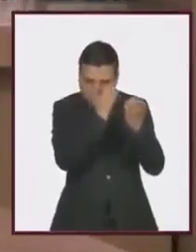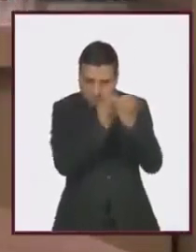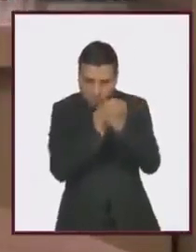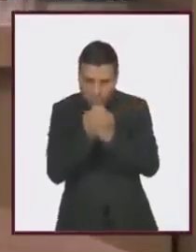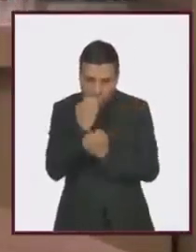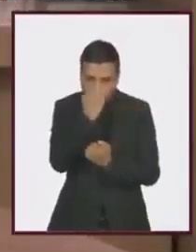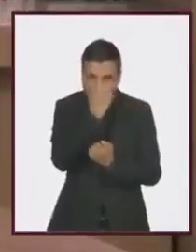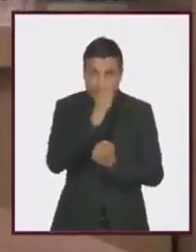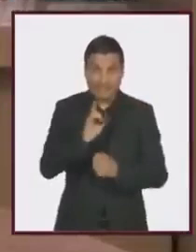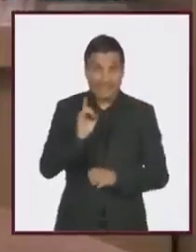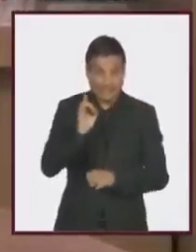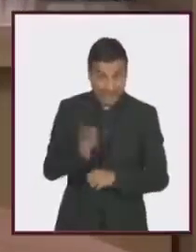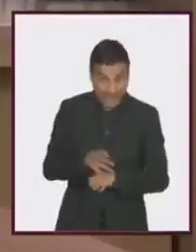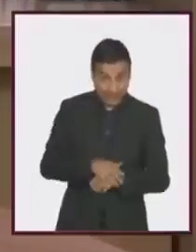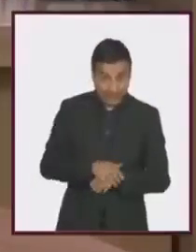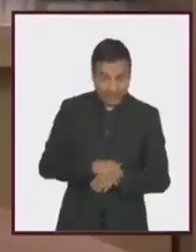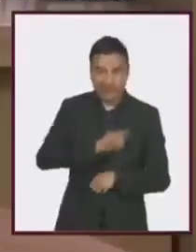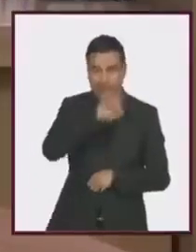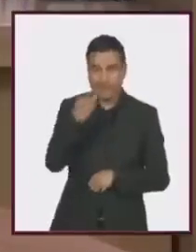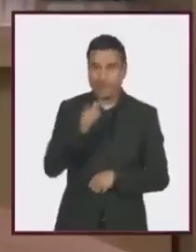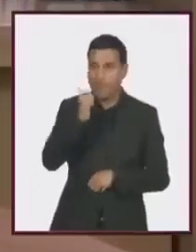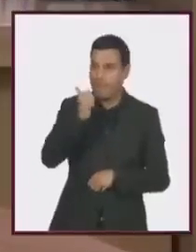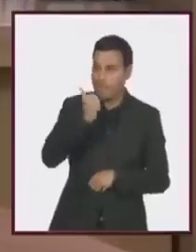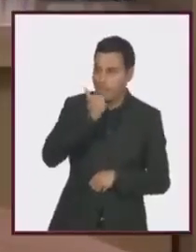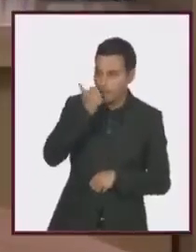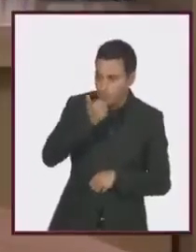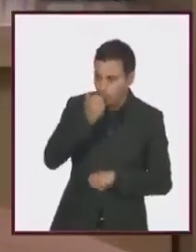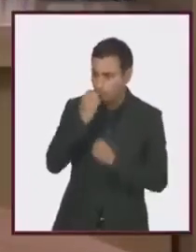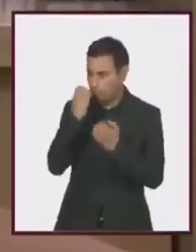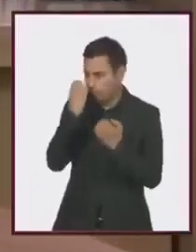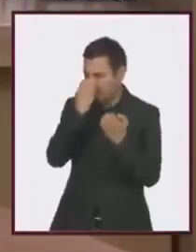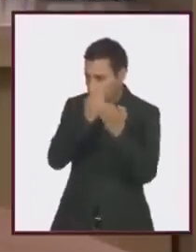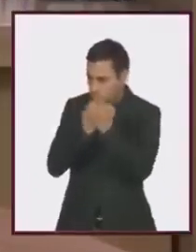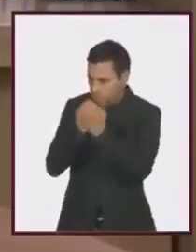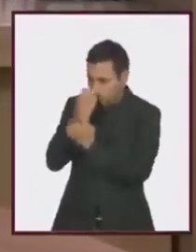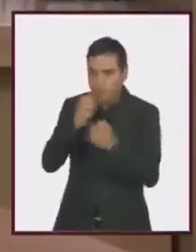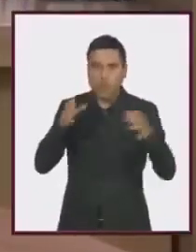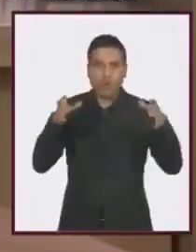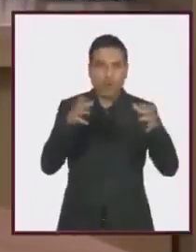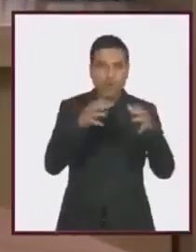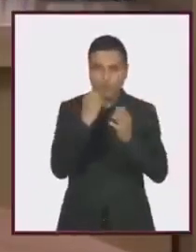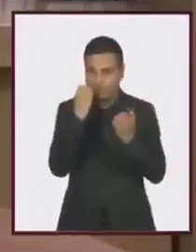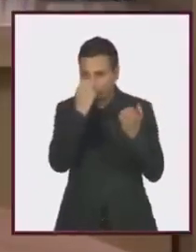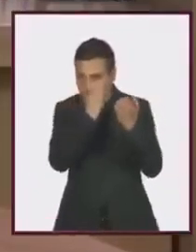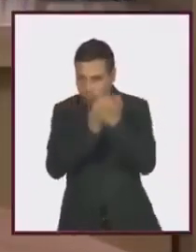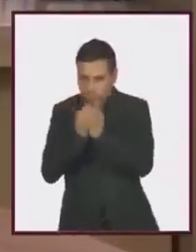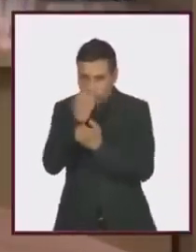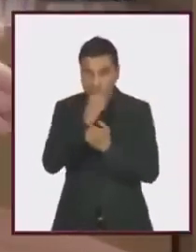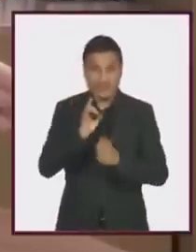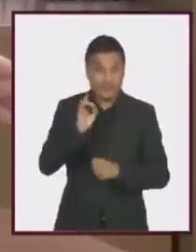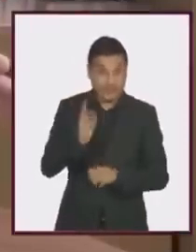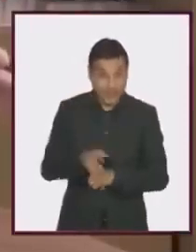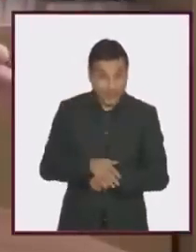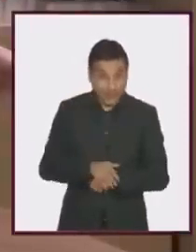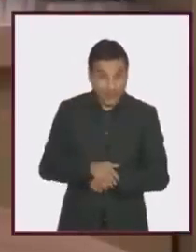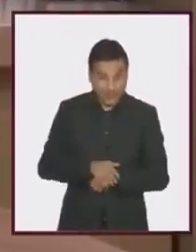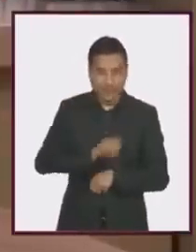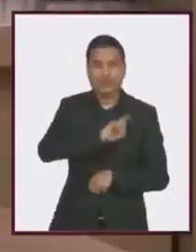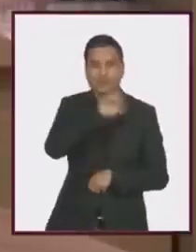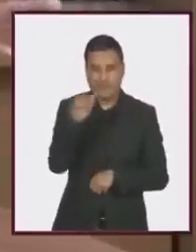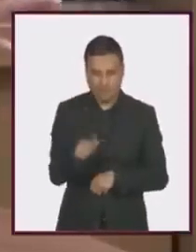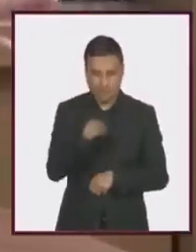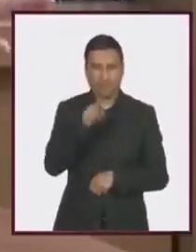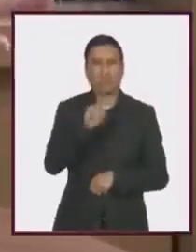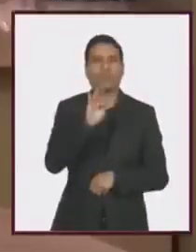que cuentan con el diagnóstico de sus alumnos y de la comunidad, entonces pueden ustedes identificar